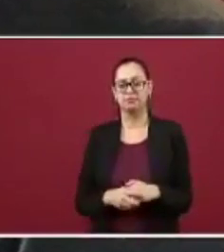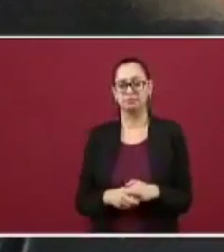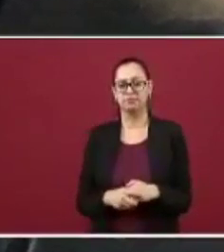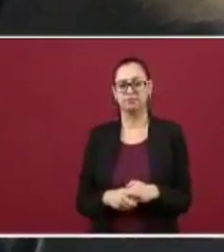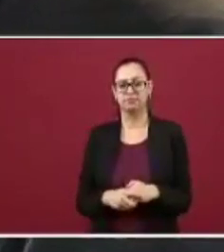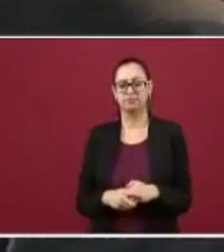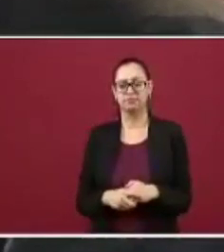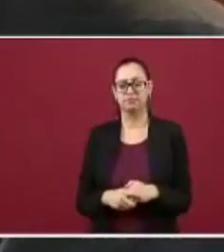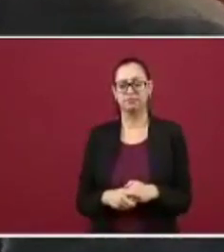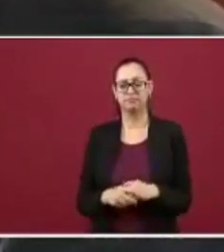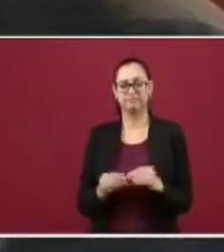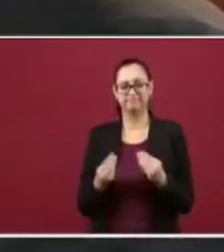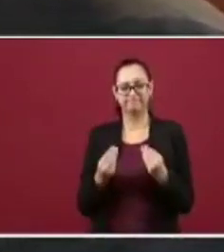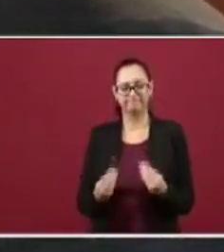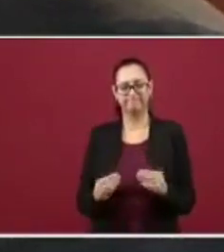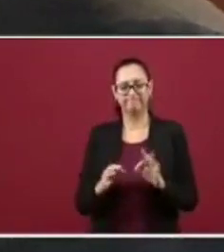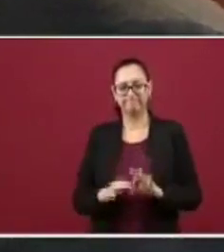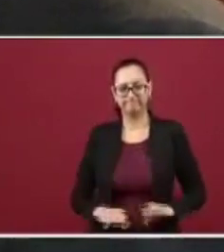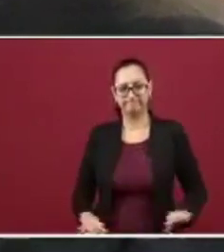Y